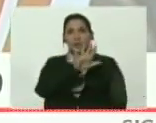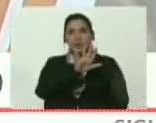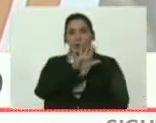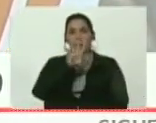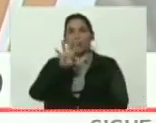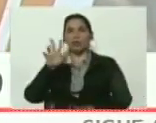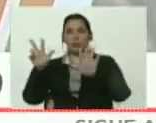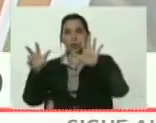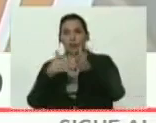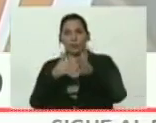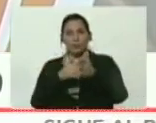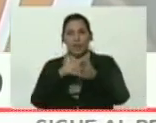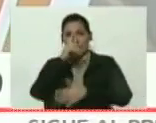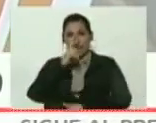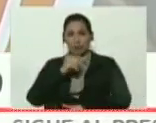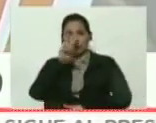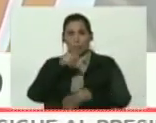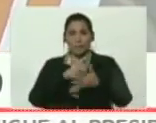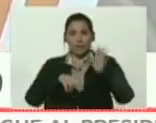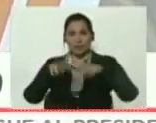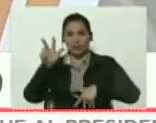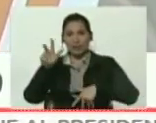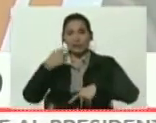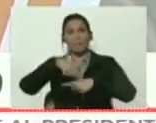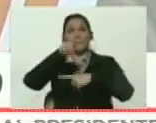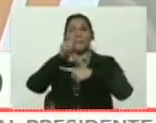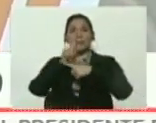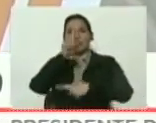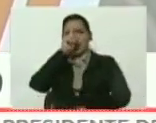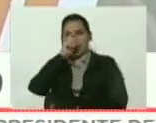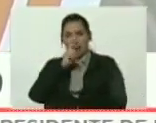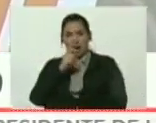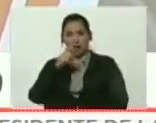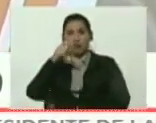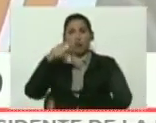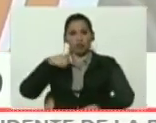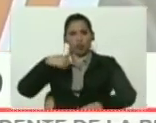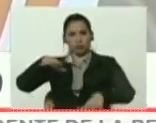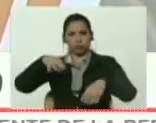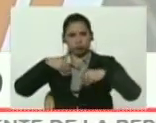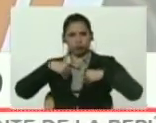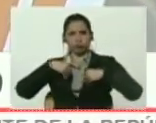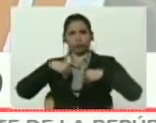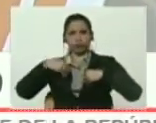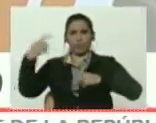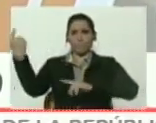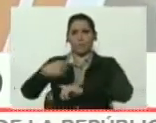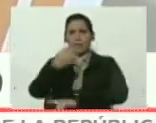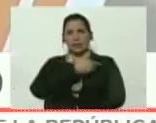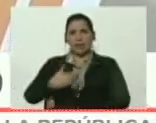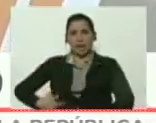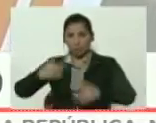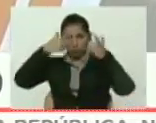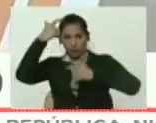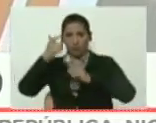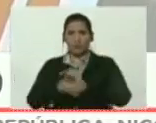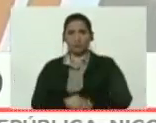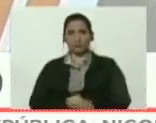1.548.000. Año 2013, el primer año que me tocó asumir las riendas por mandato de Chávez,